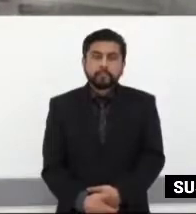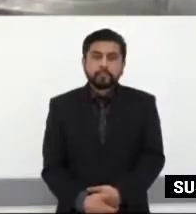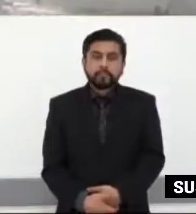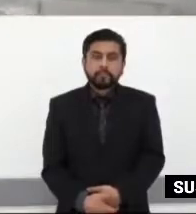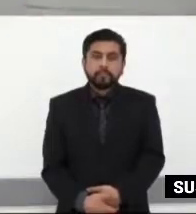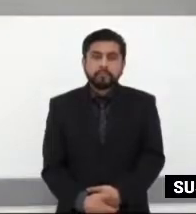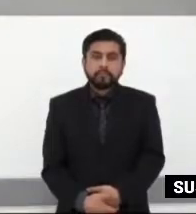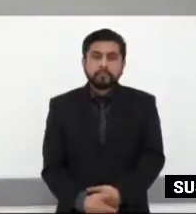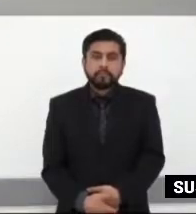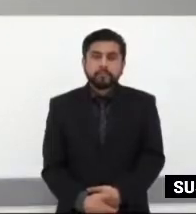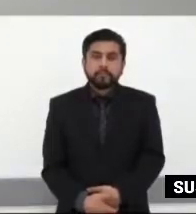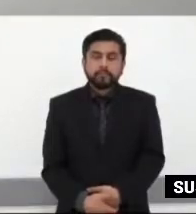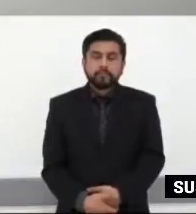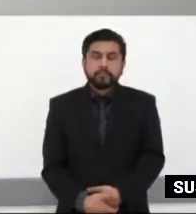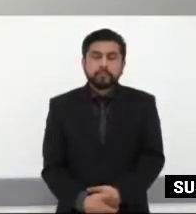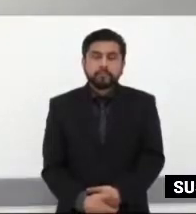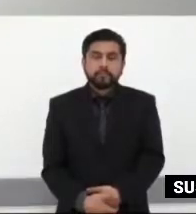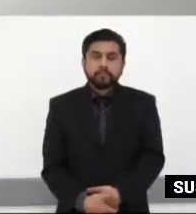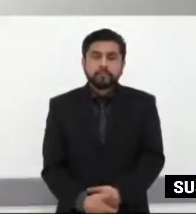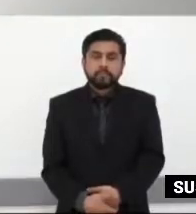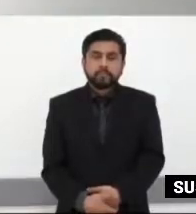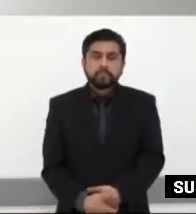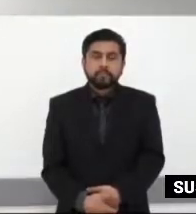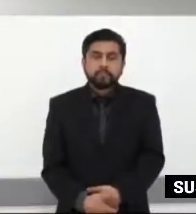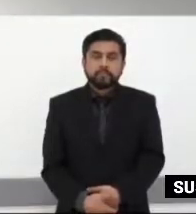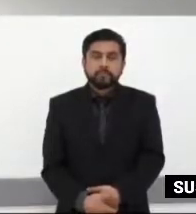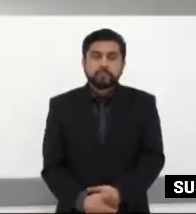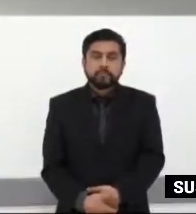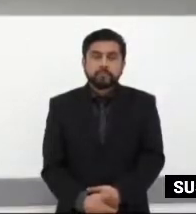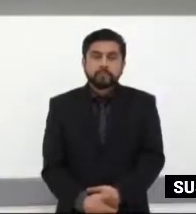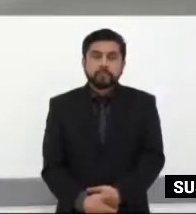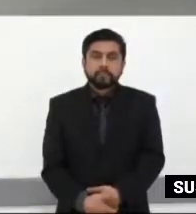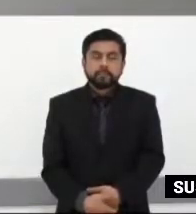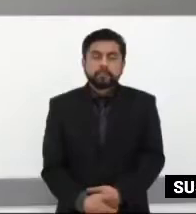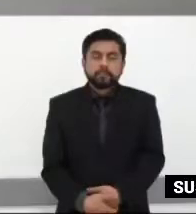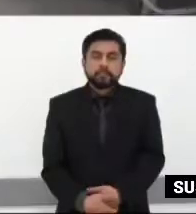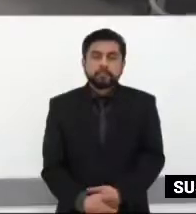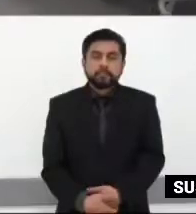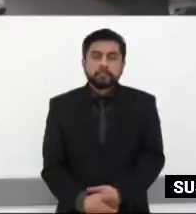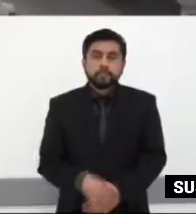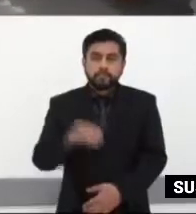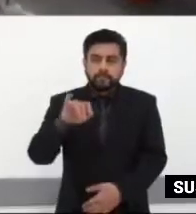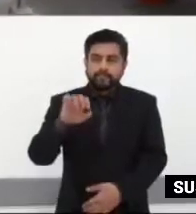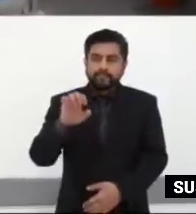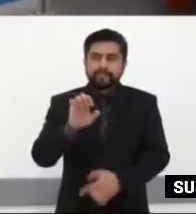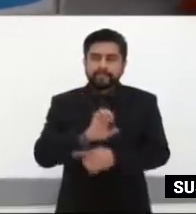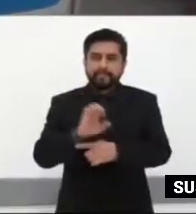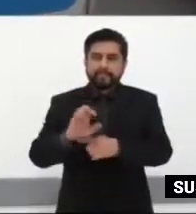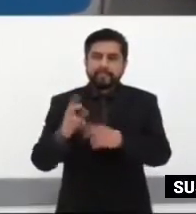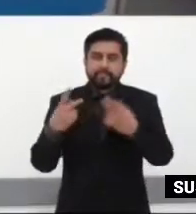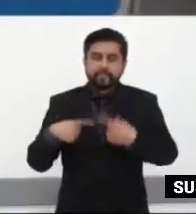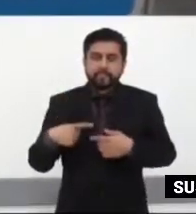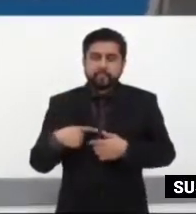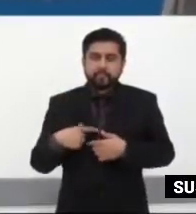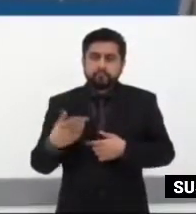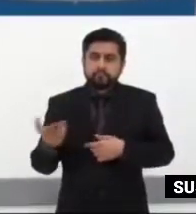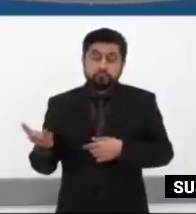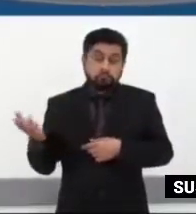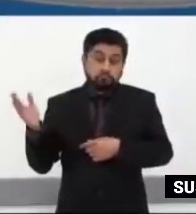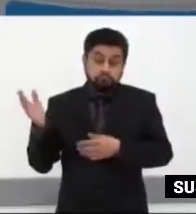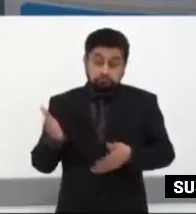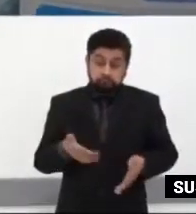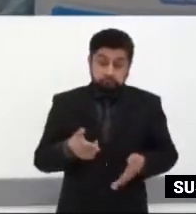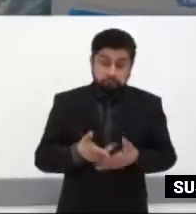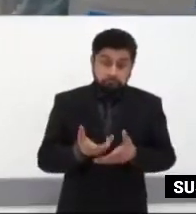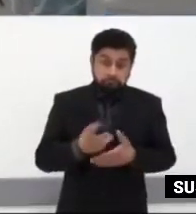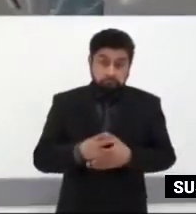está mejor que la tarde. Pues sí, está mejor que el provisional. Y entonces el paciente llega a urgencias, se le hace su triage, se pasa